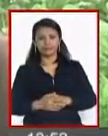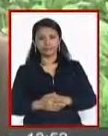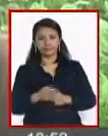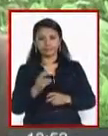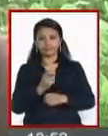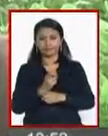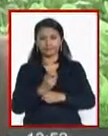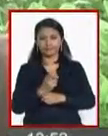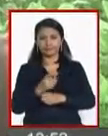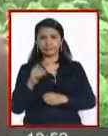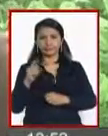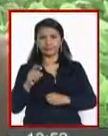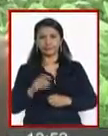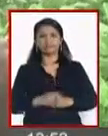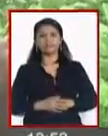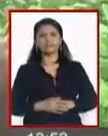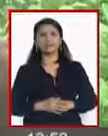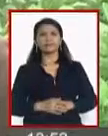un hueso que necesitaba